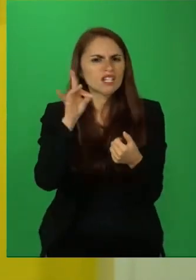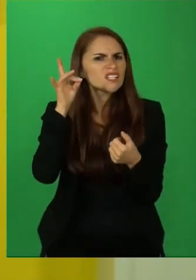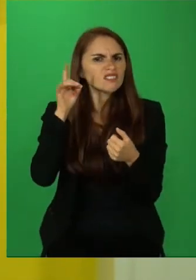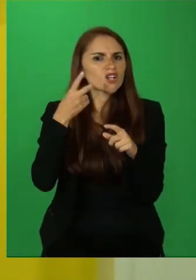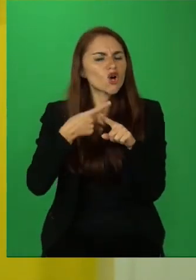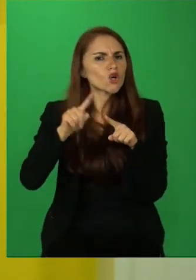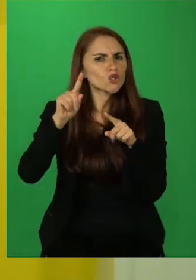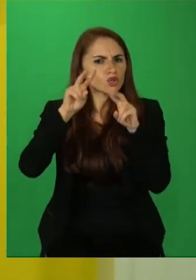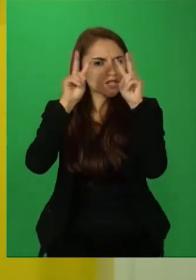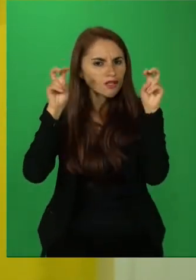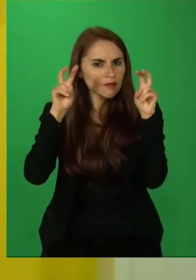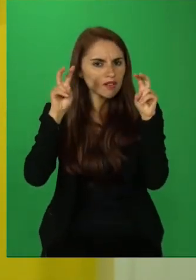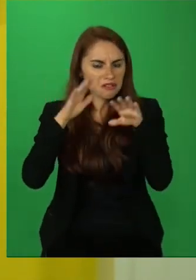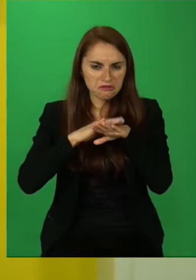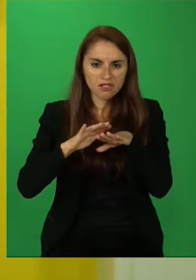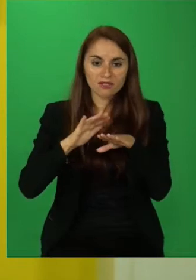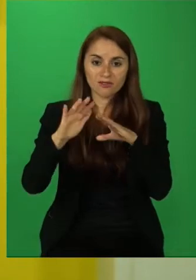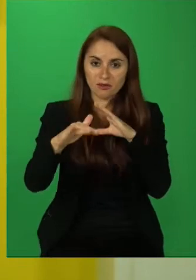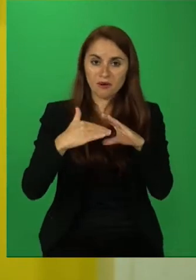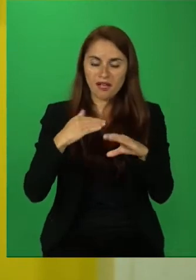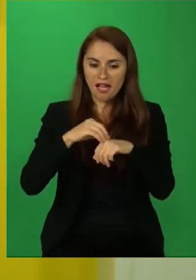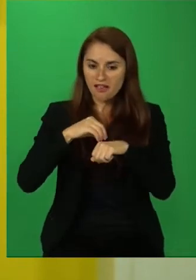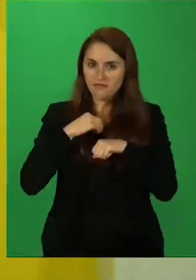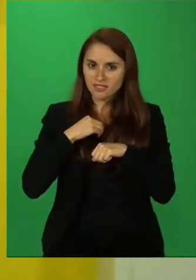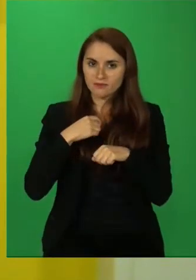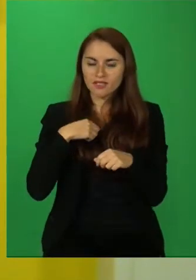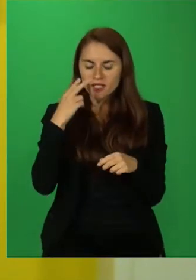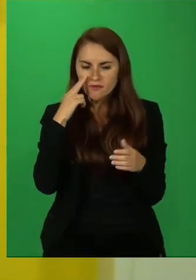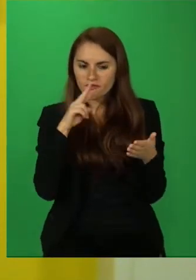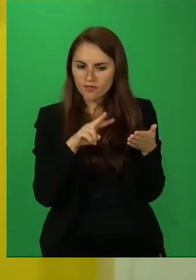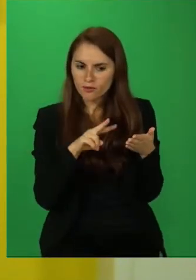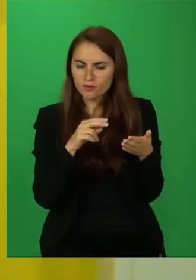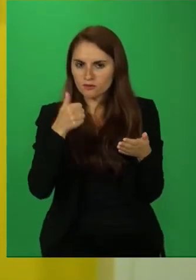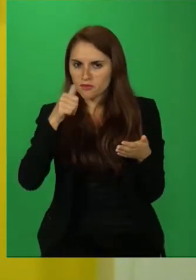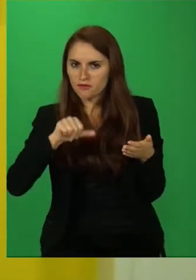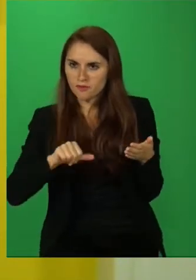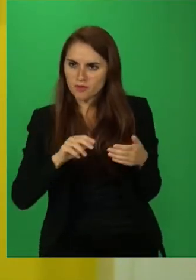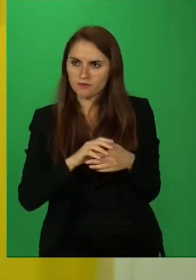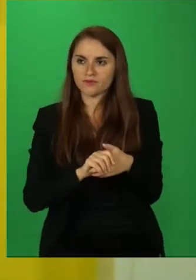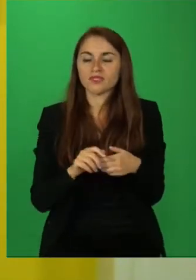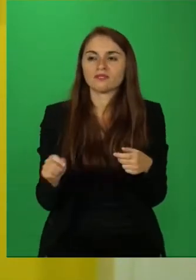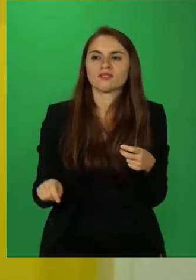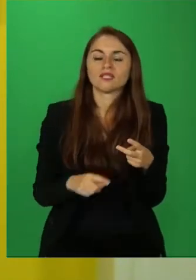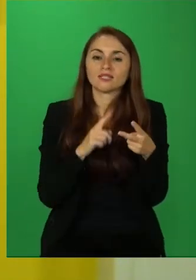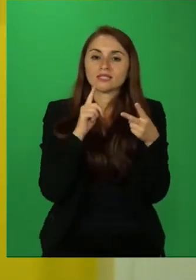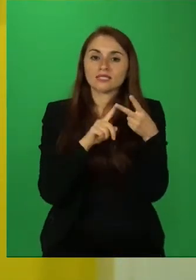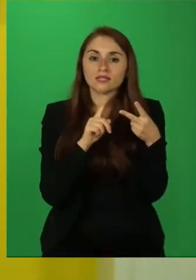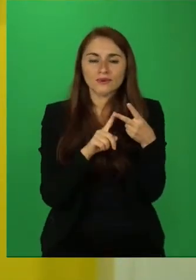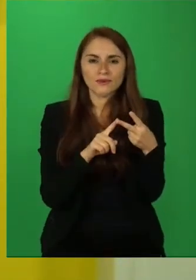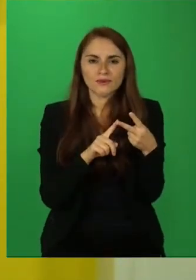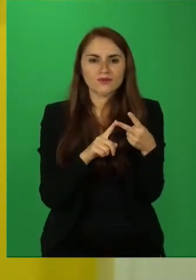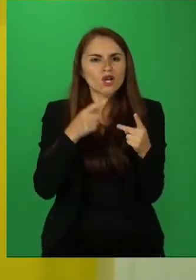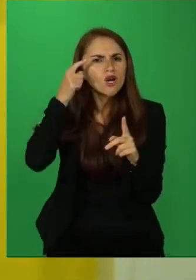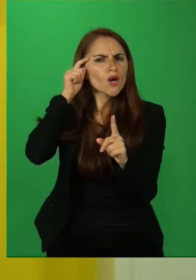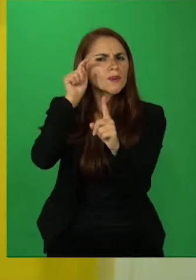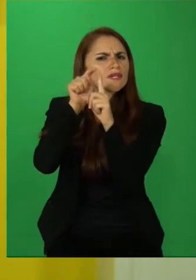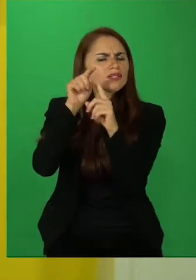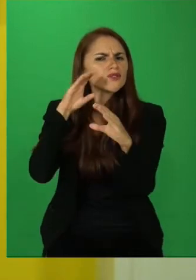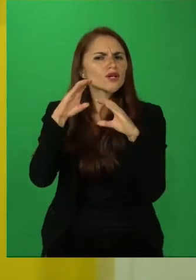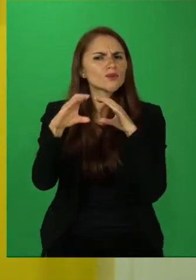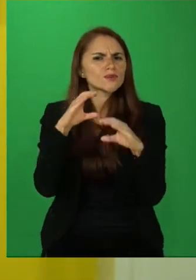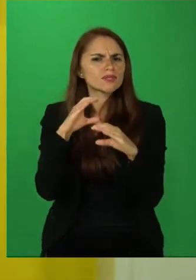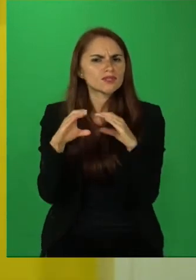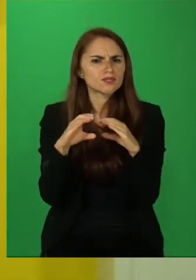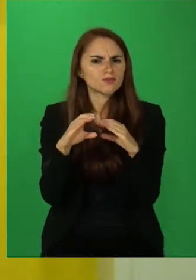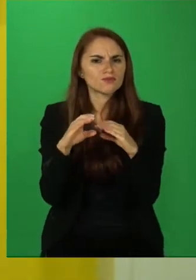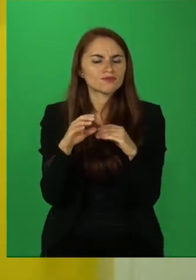podemos contrastar la información. Vamos al siguiente paso. La intención comunicativa,